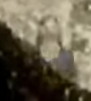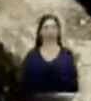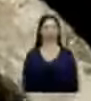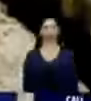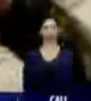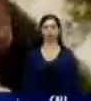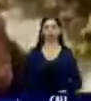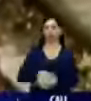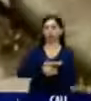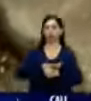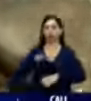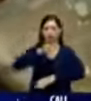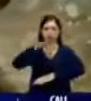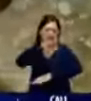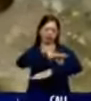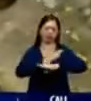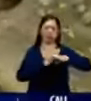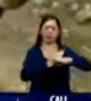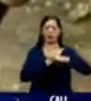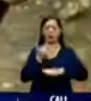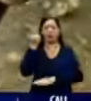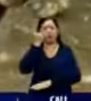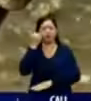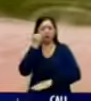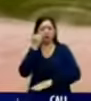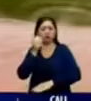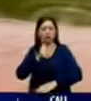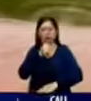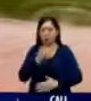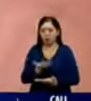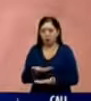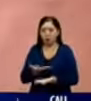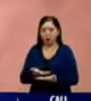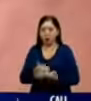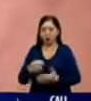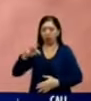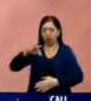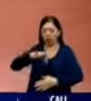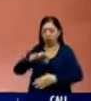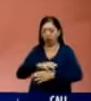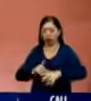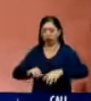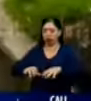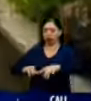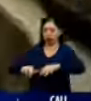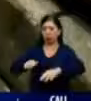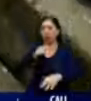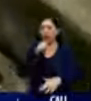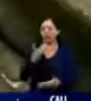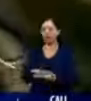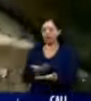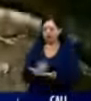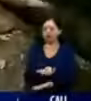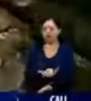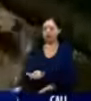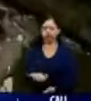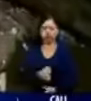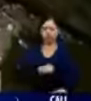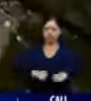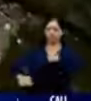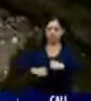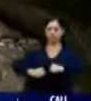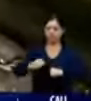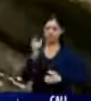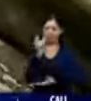Ante el aumento en los casos de dengue y las lluvias que facilitan la formación de criaderos del zancudo transmisor en aguas estancadas, la Unidad Ejecutora